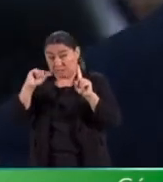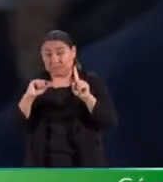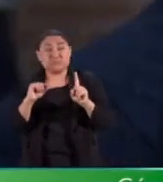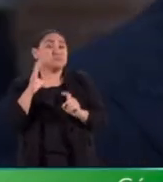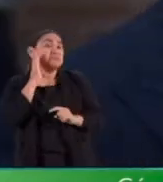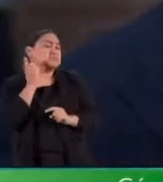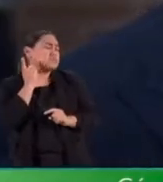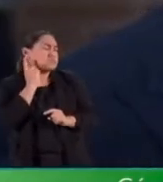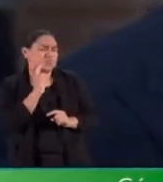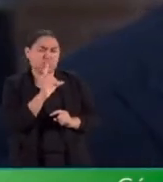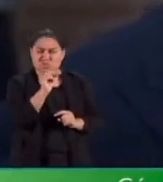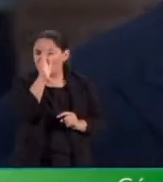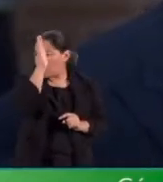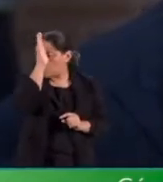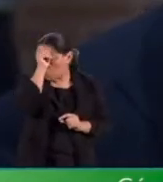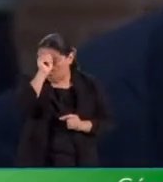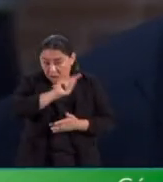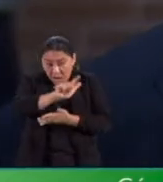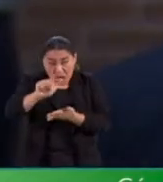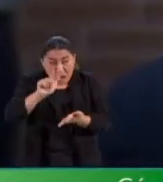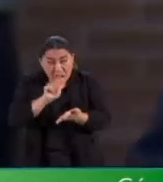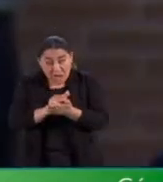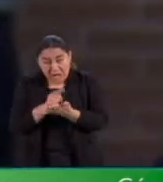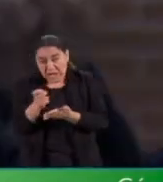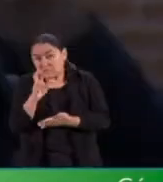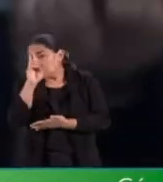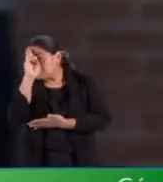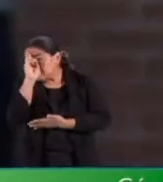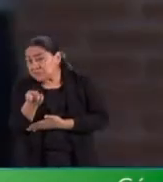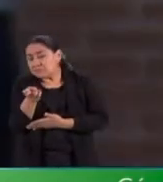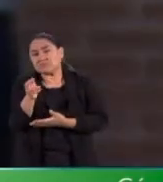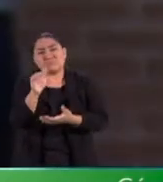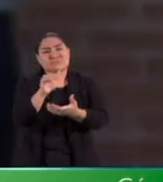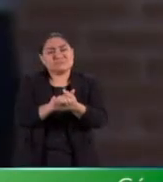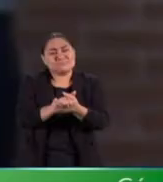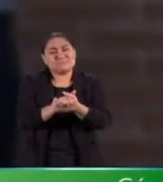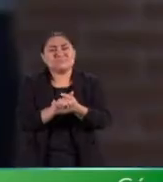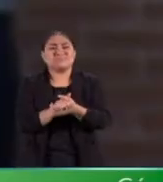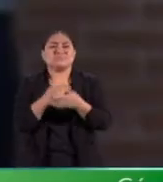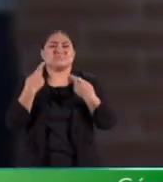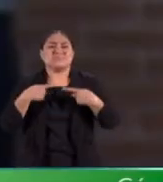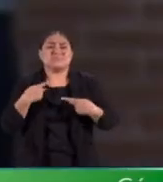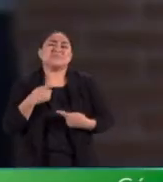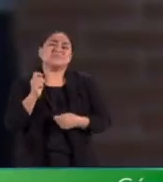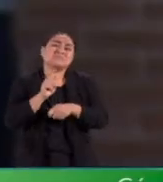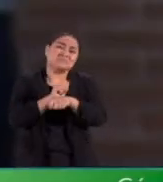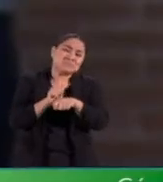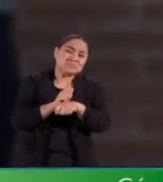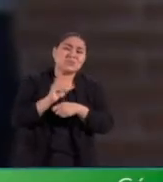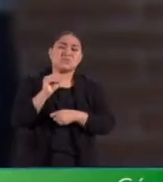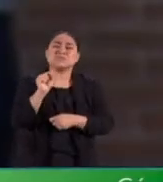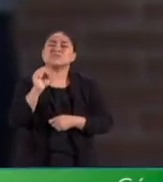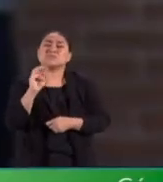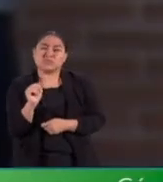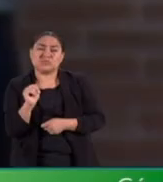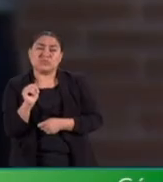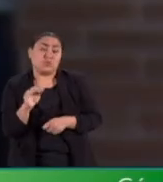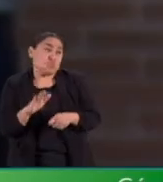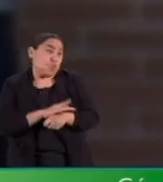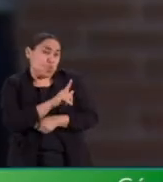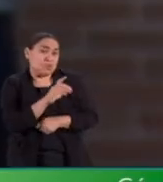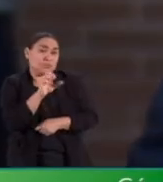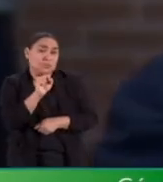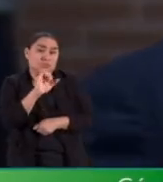le ocurriría votar una ley que prohibiera el matrimonio entre dos personas del mismo sexo, y es porque la Corte dio el primer